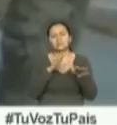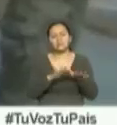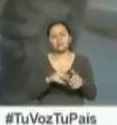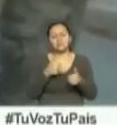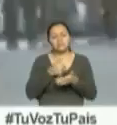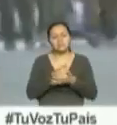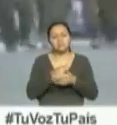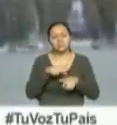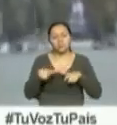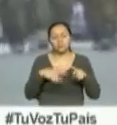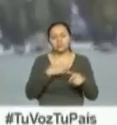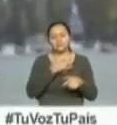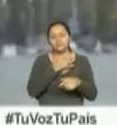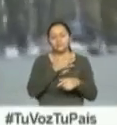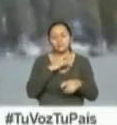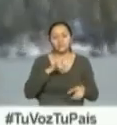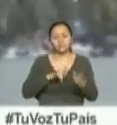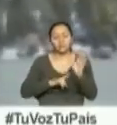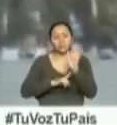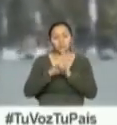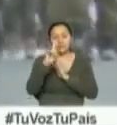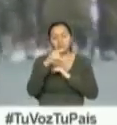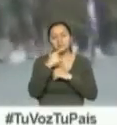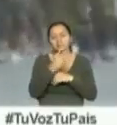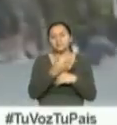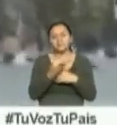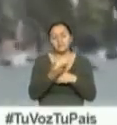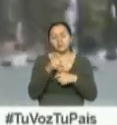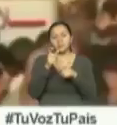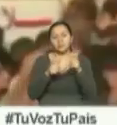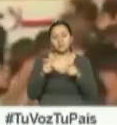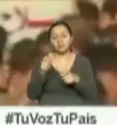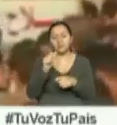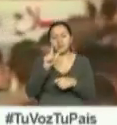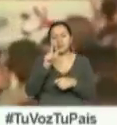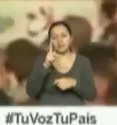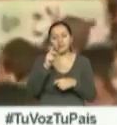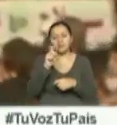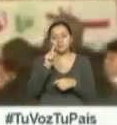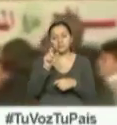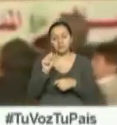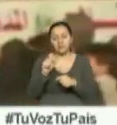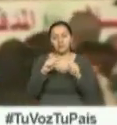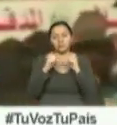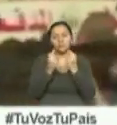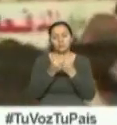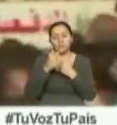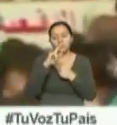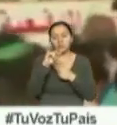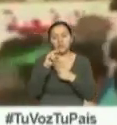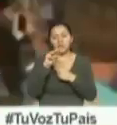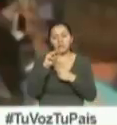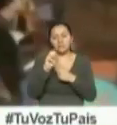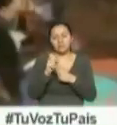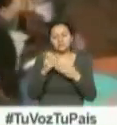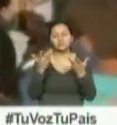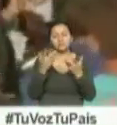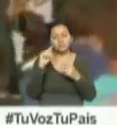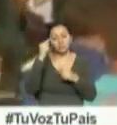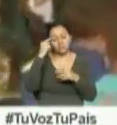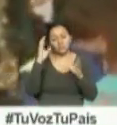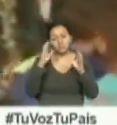zona. El cohete lanzado presuntamente por las brigadas Al-Qassam del movimiento Hamas, que gobierna en la Franja de